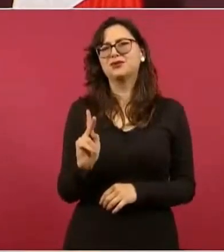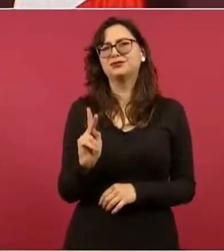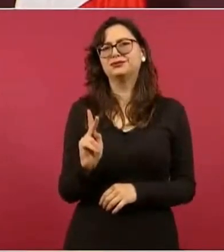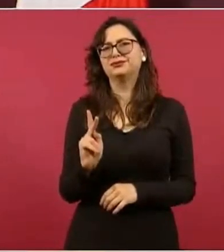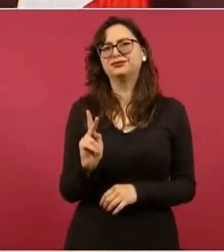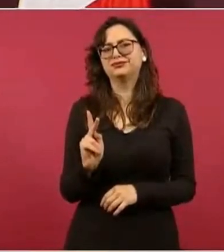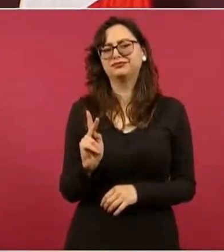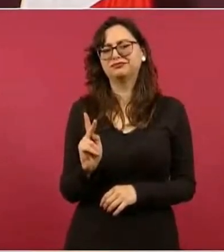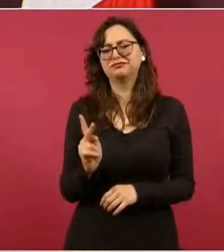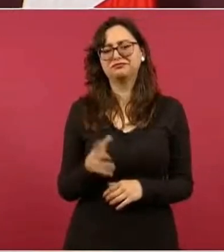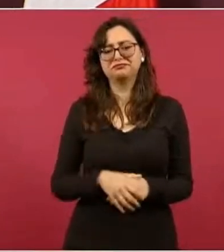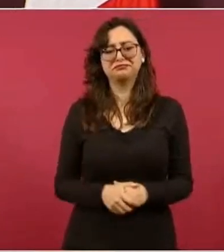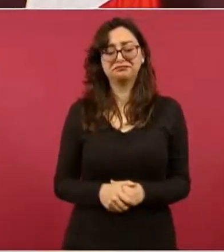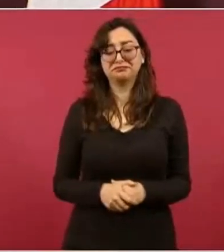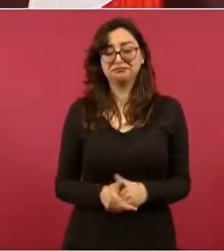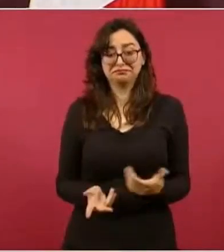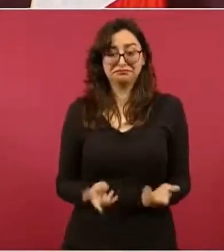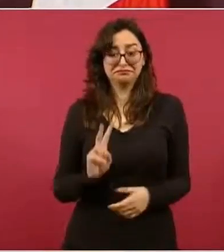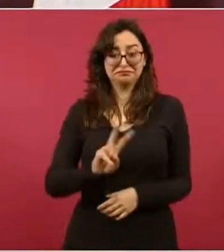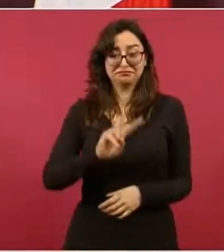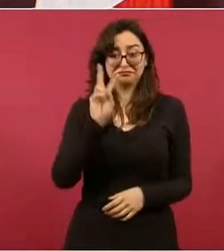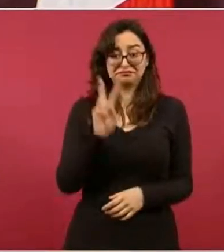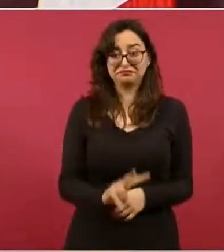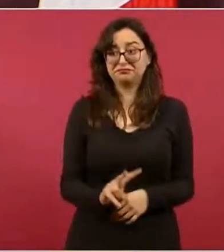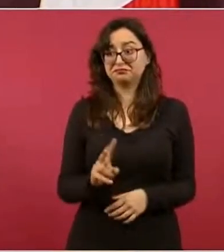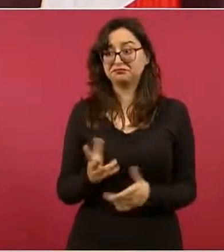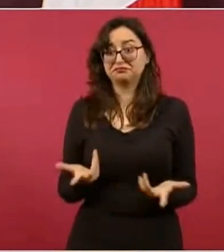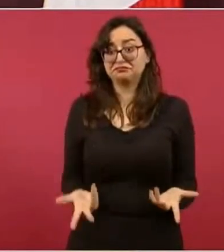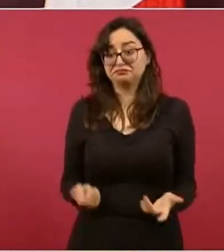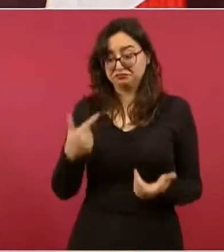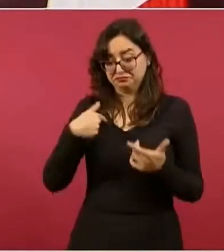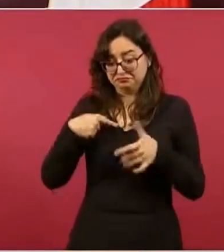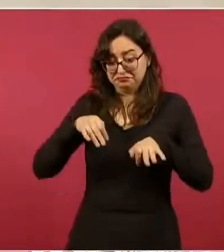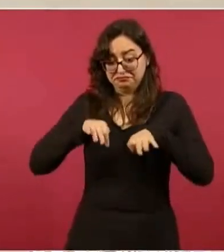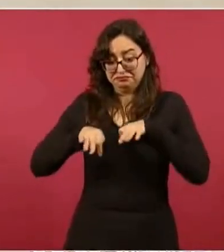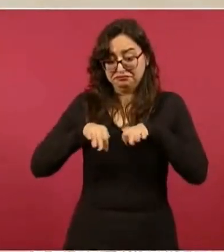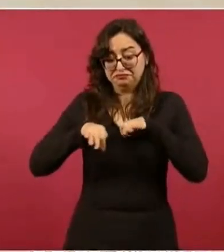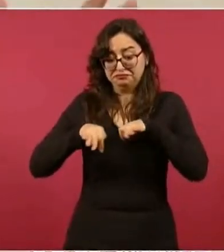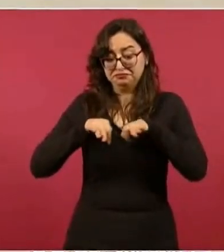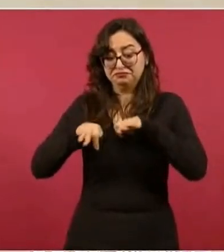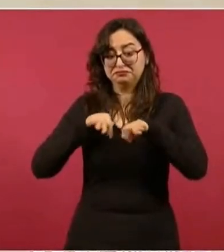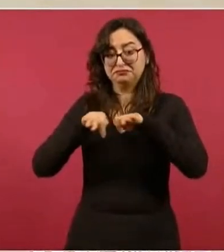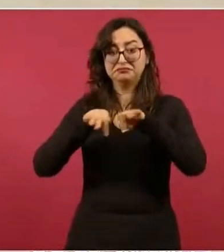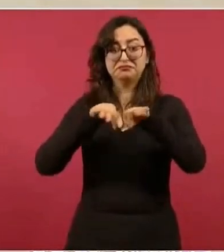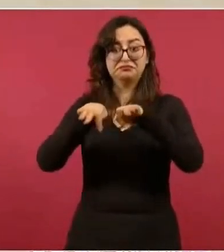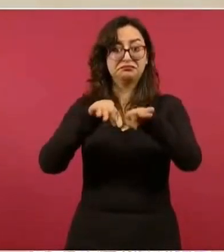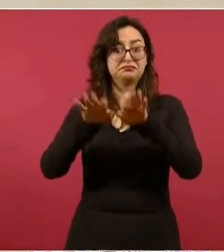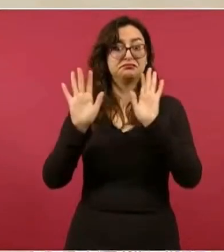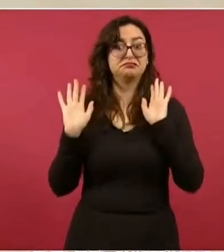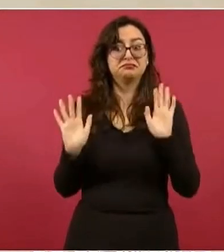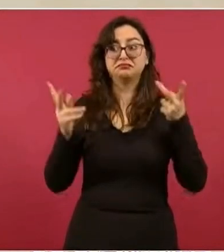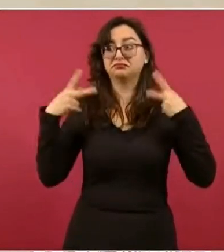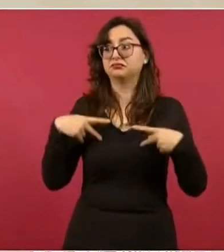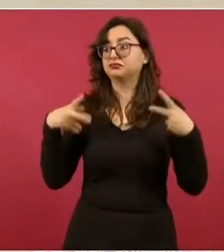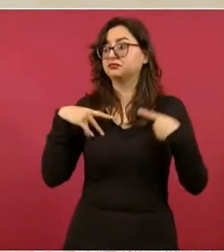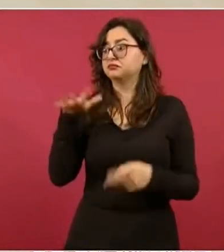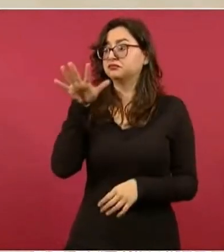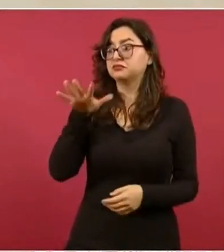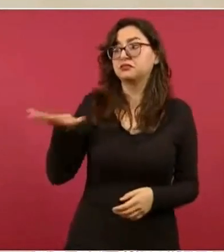se Está avanzando mucho en la concientización del pueblo en lo que nosotros conocemos